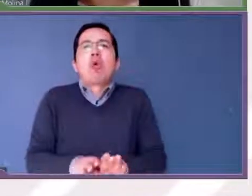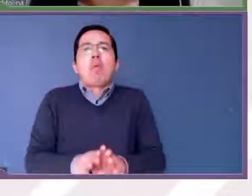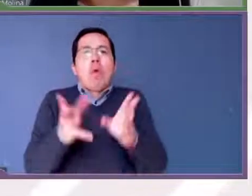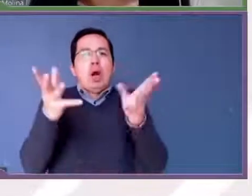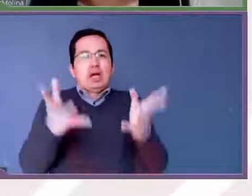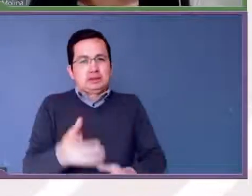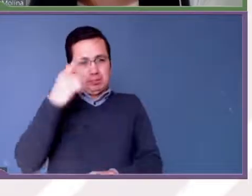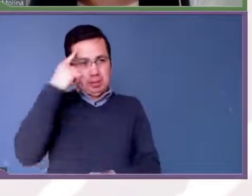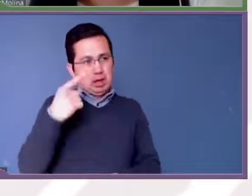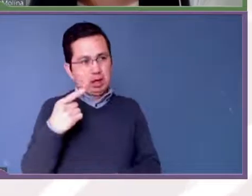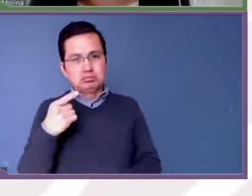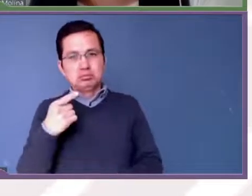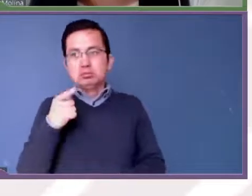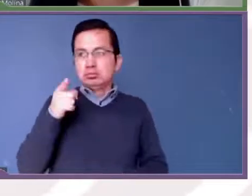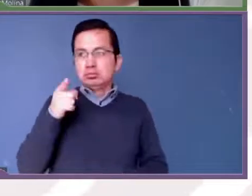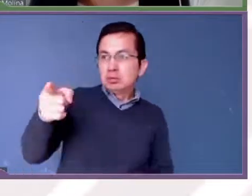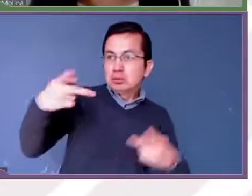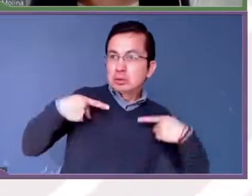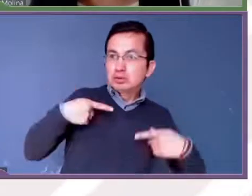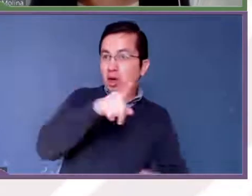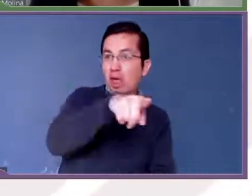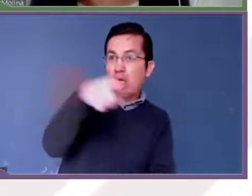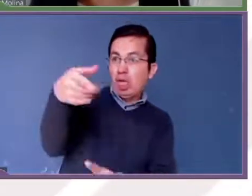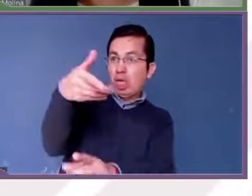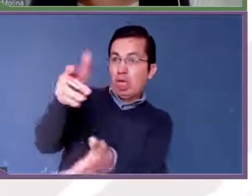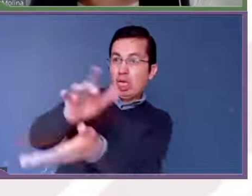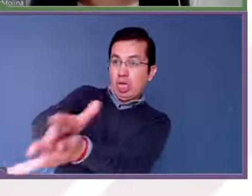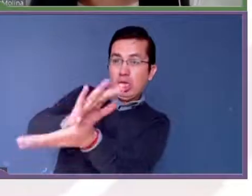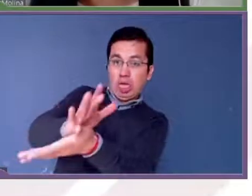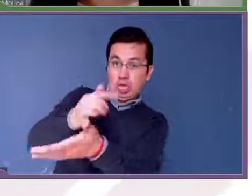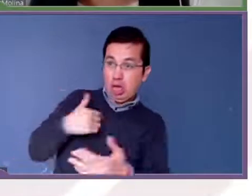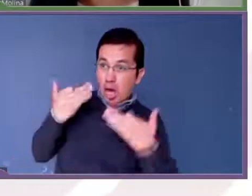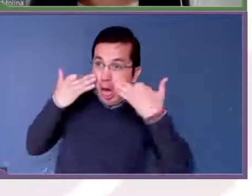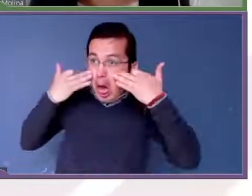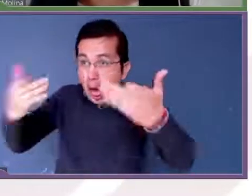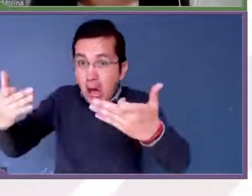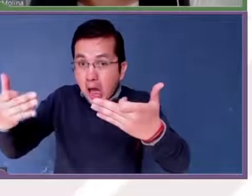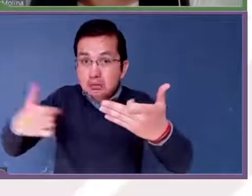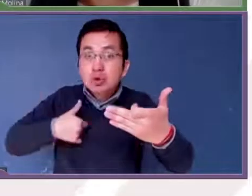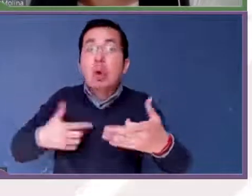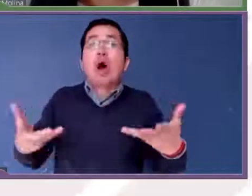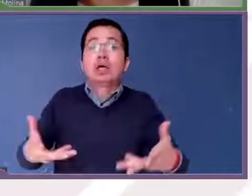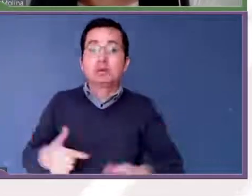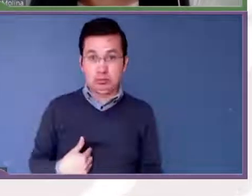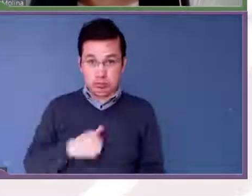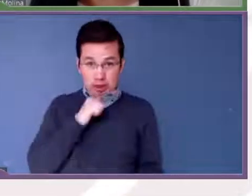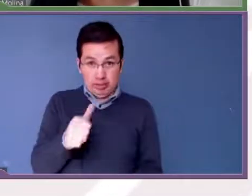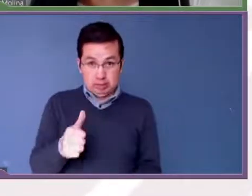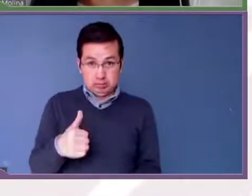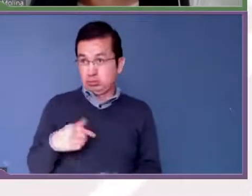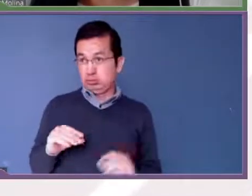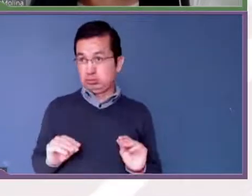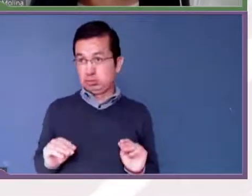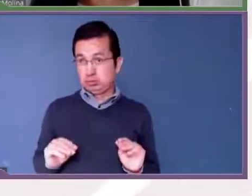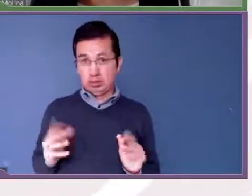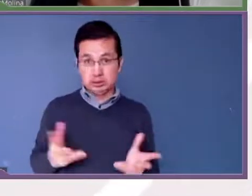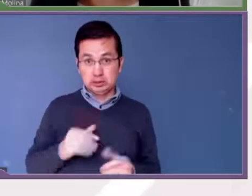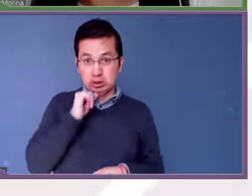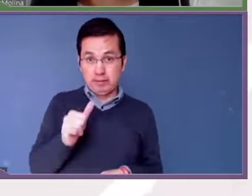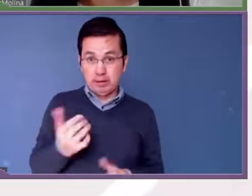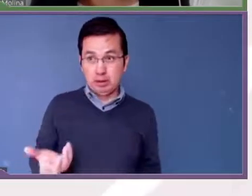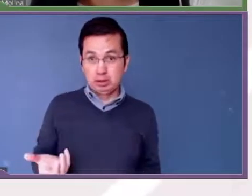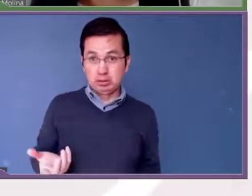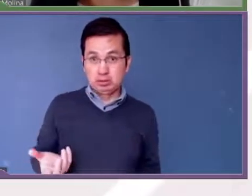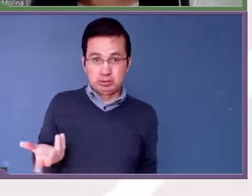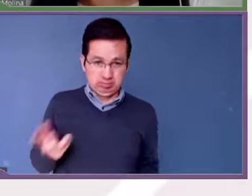alguien es discriminado, o sea, que la mayoría sea nada, no hago nada y voy a seguir haciendo nada, es problemático,